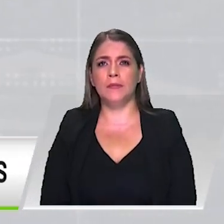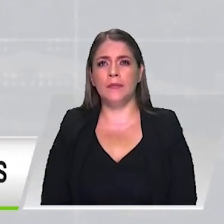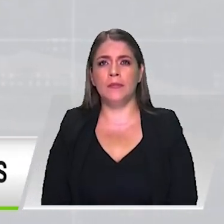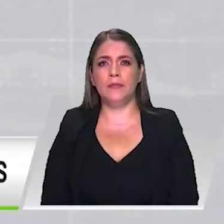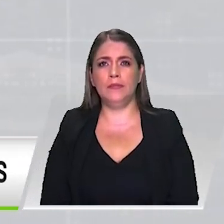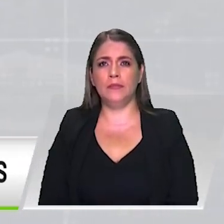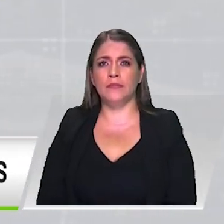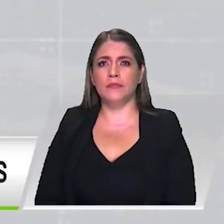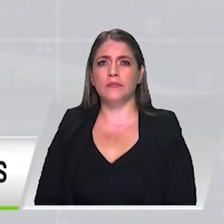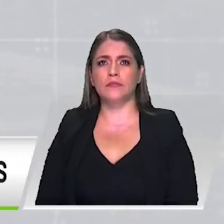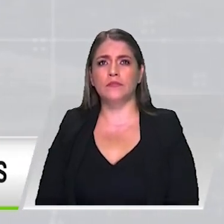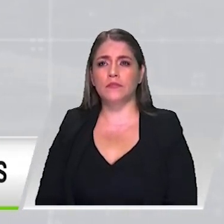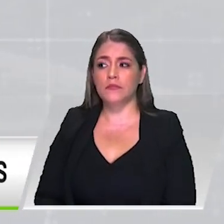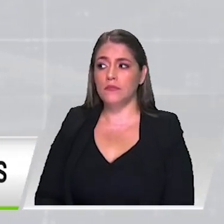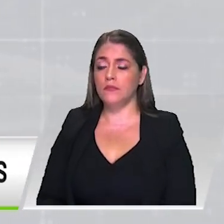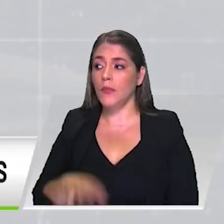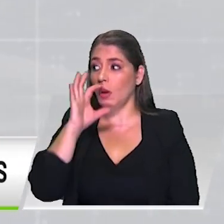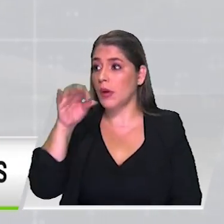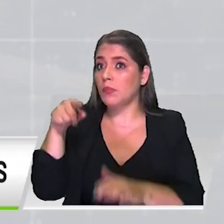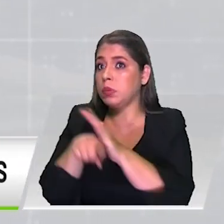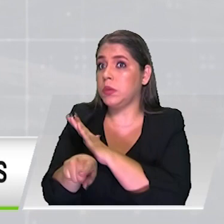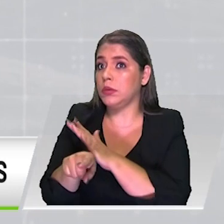Y allí ya no sé más qué pasó ahí.